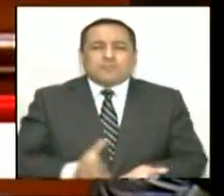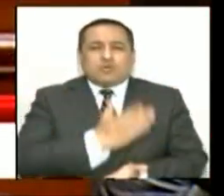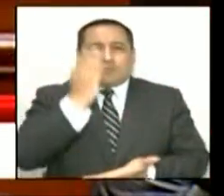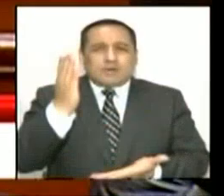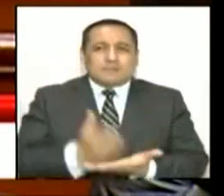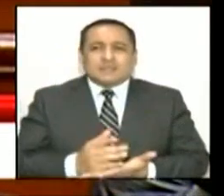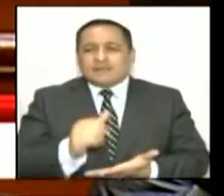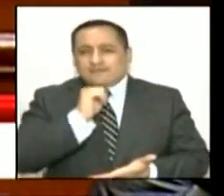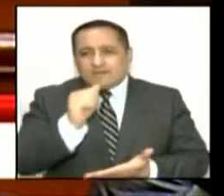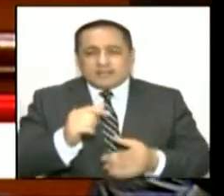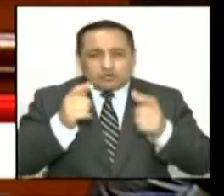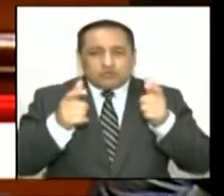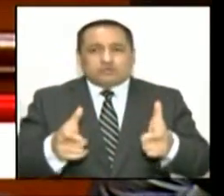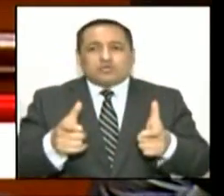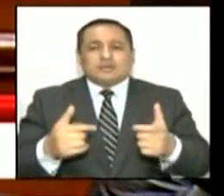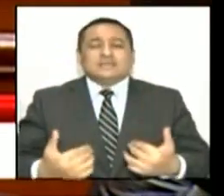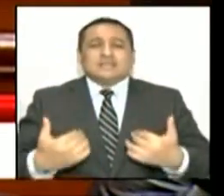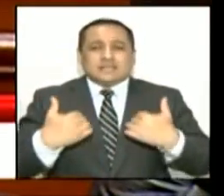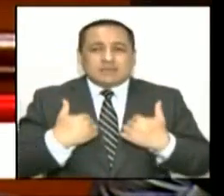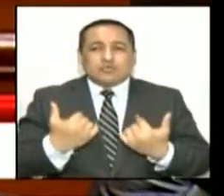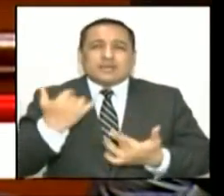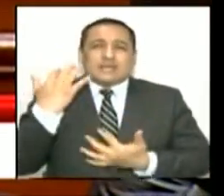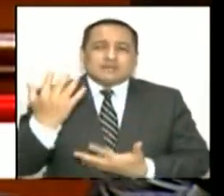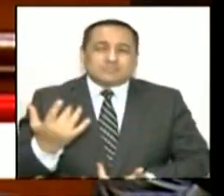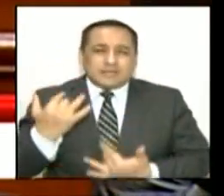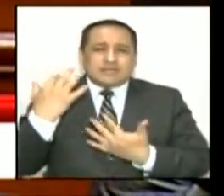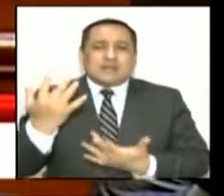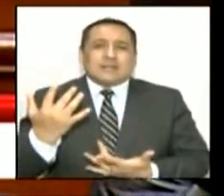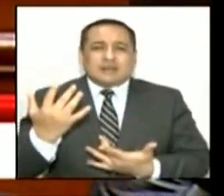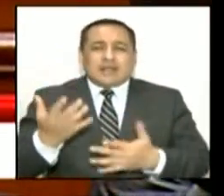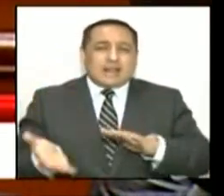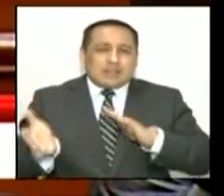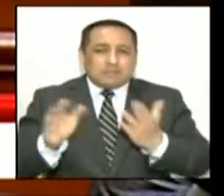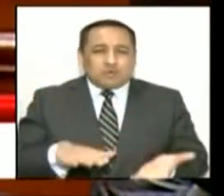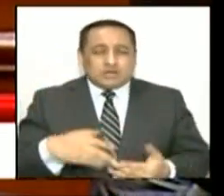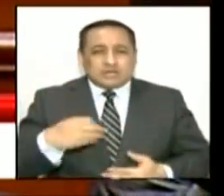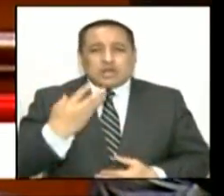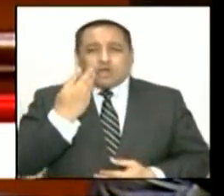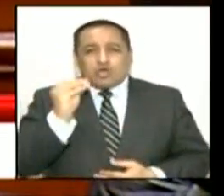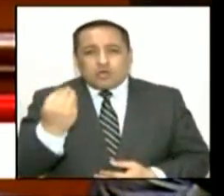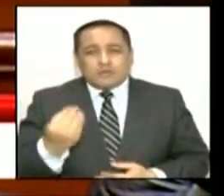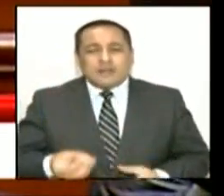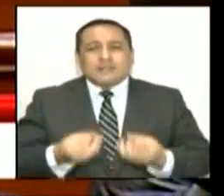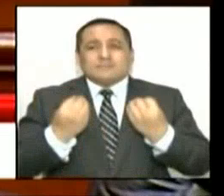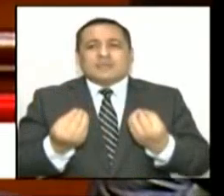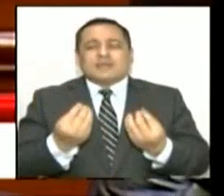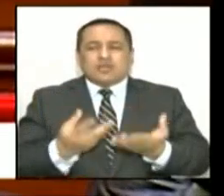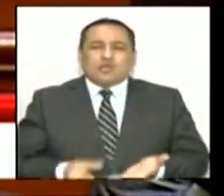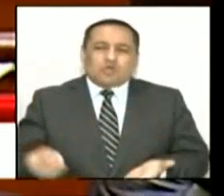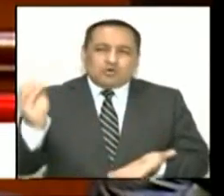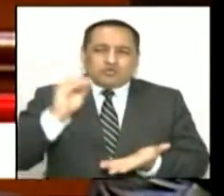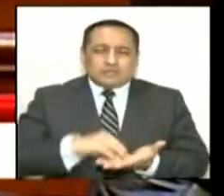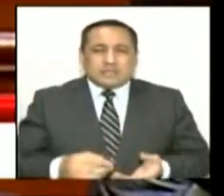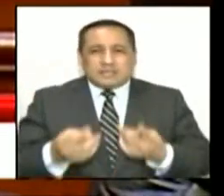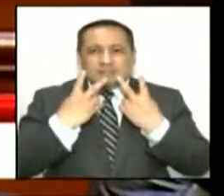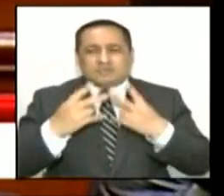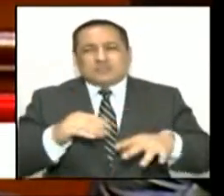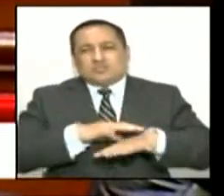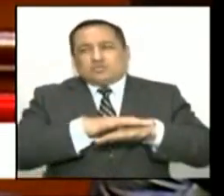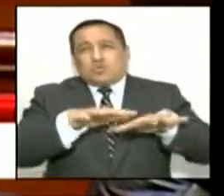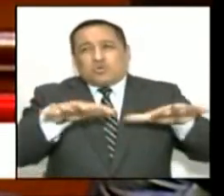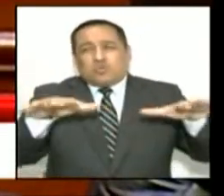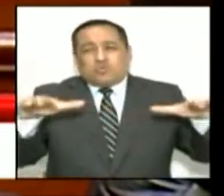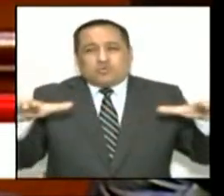de inseguridad. Tuvimos que esperar a la muerte de dos jóvenes para que nos caiga encima toda la